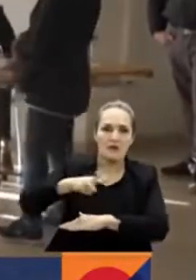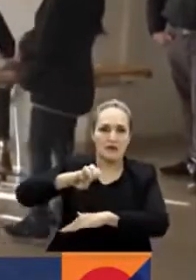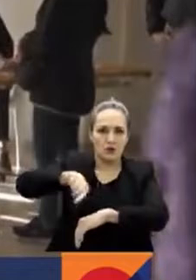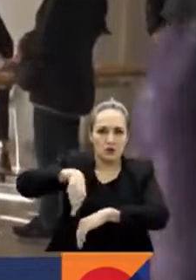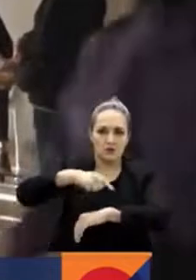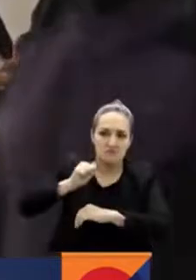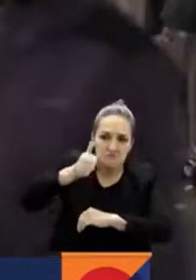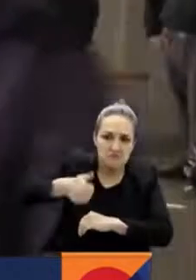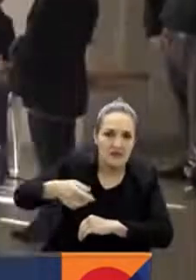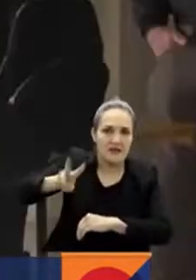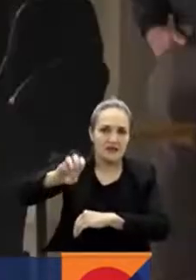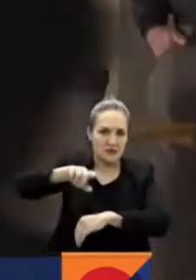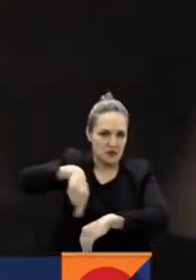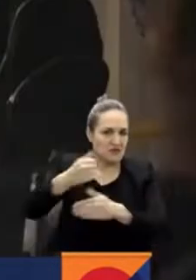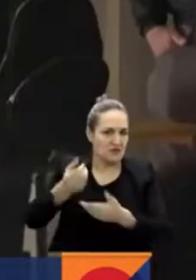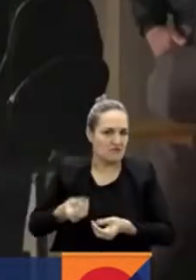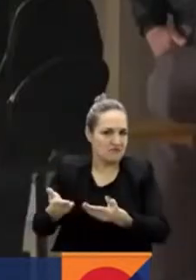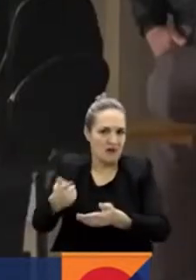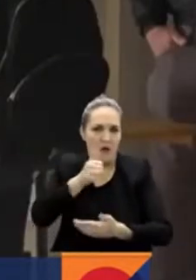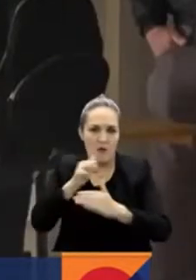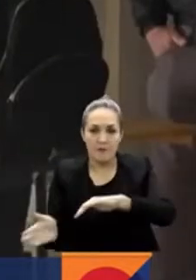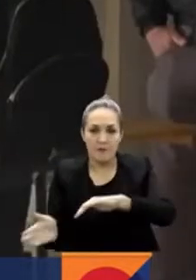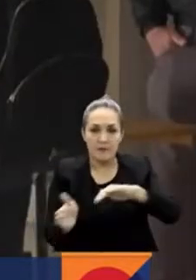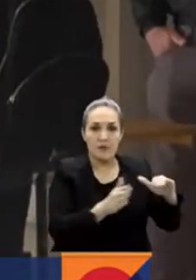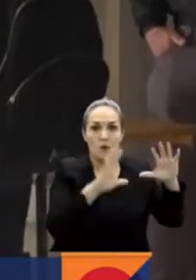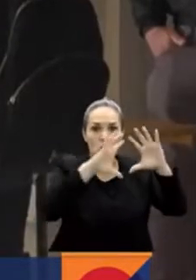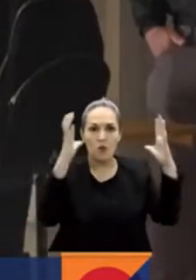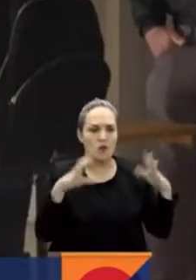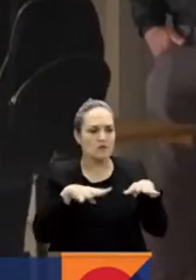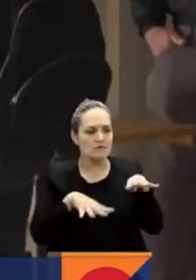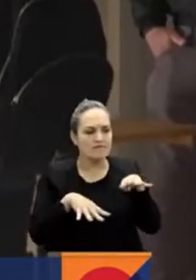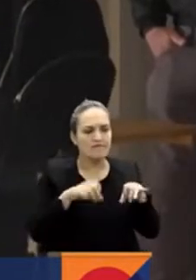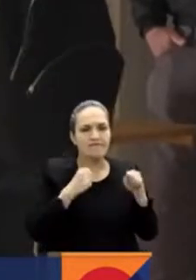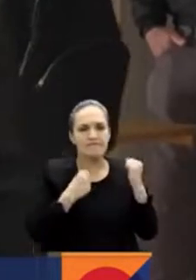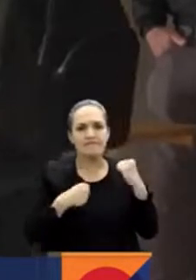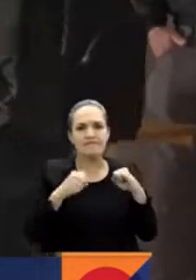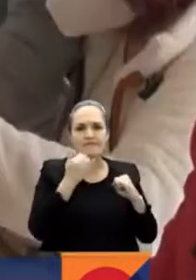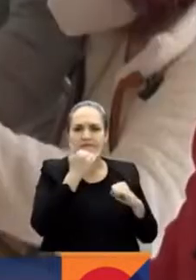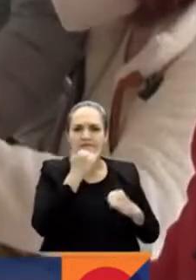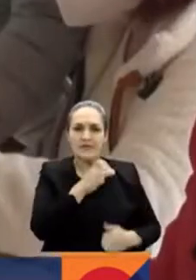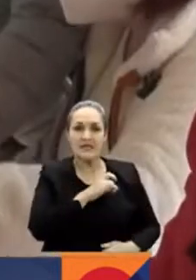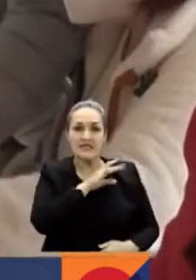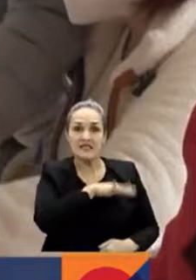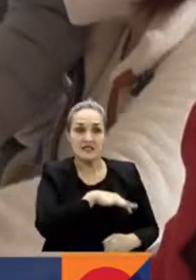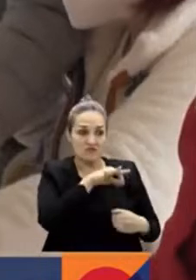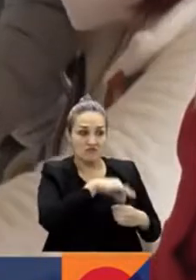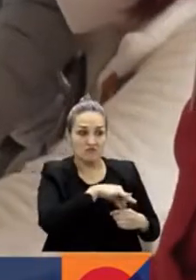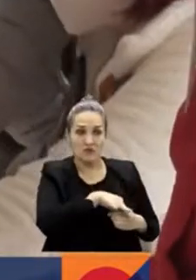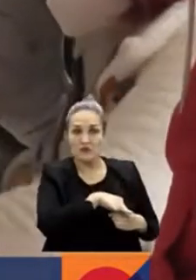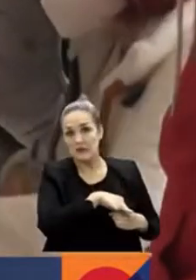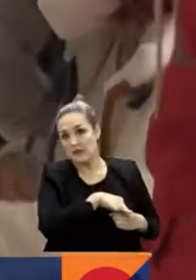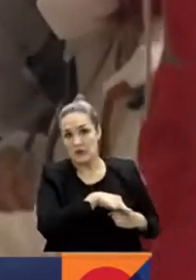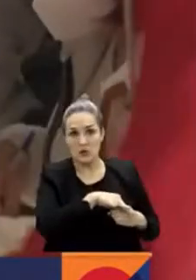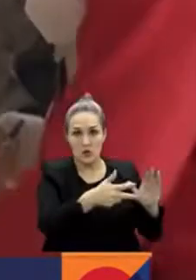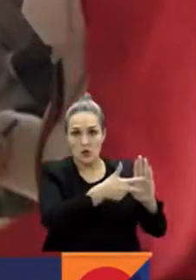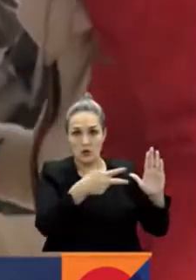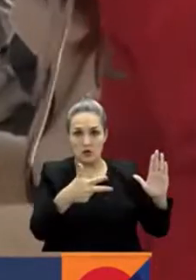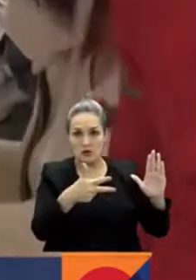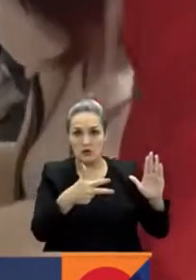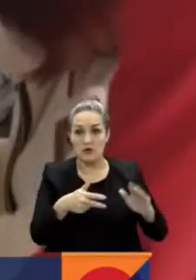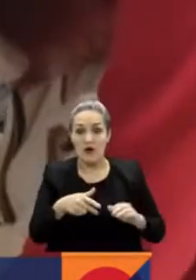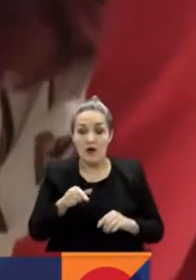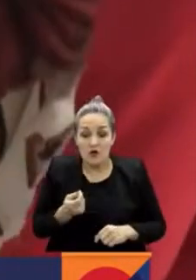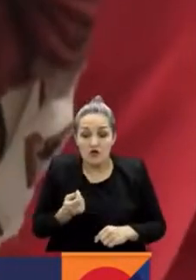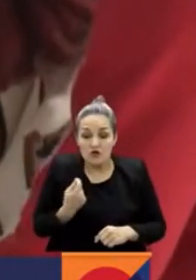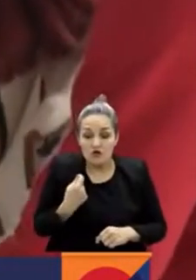En el mundo, expectativa por resultados de plebiscito en Chile. Urnas fueron cerradas a las 5 de la tarde. A